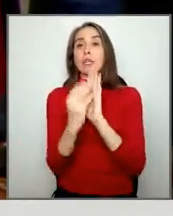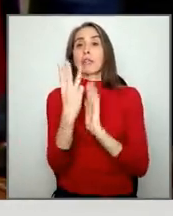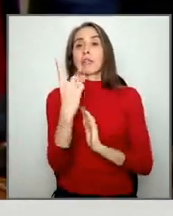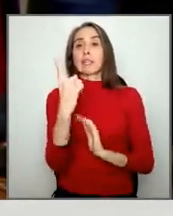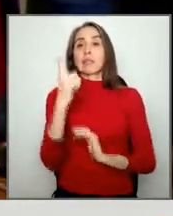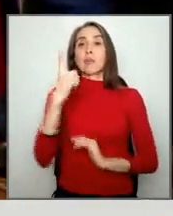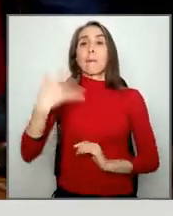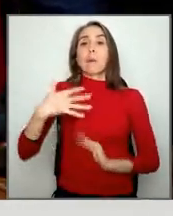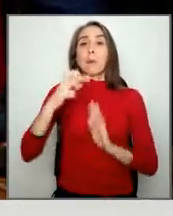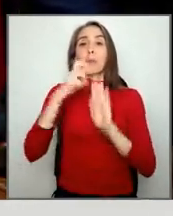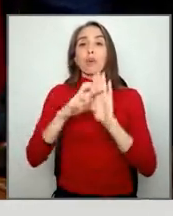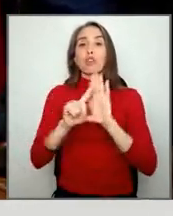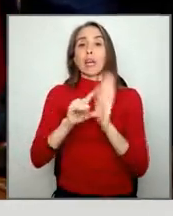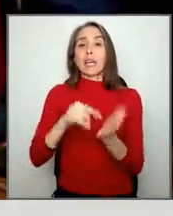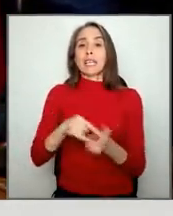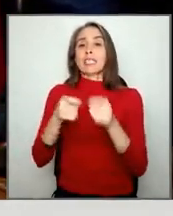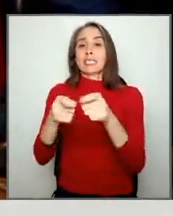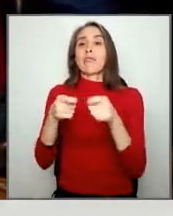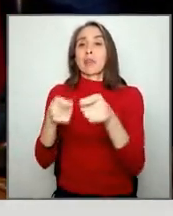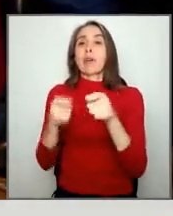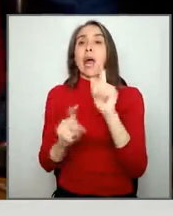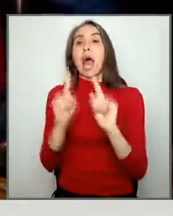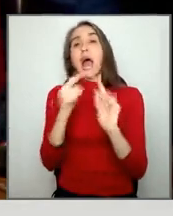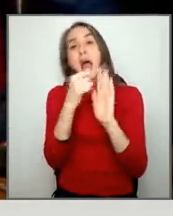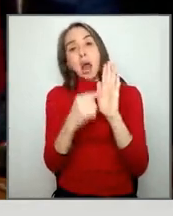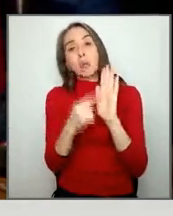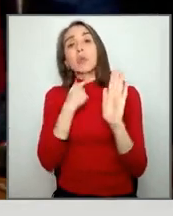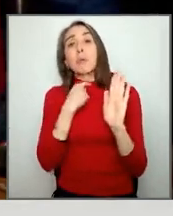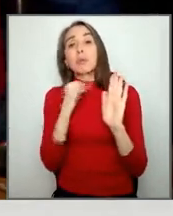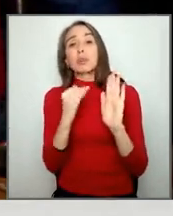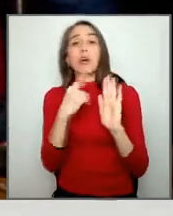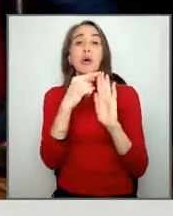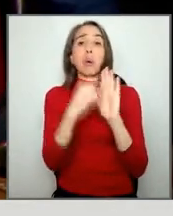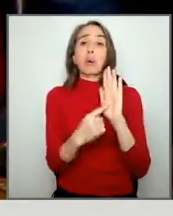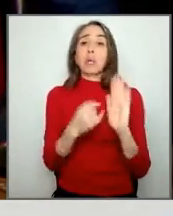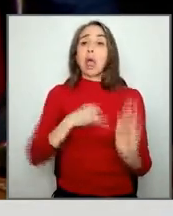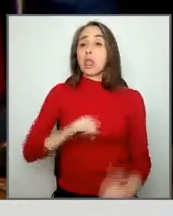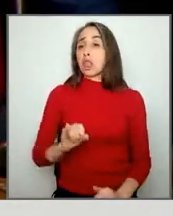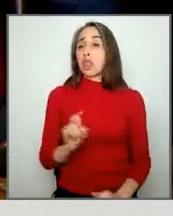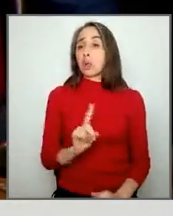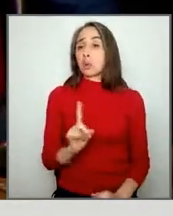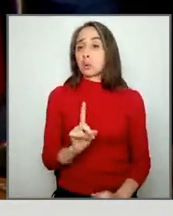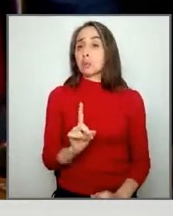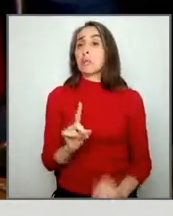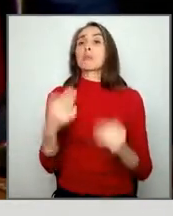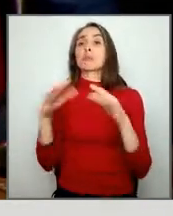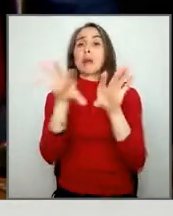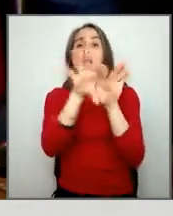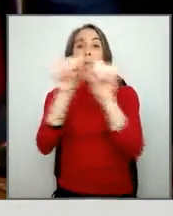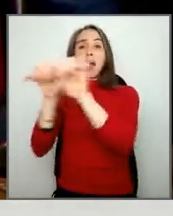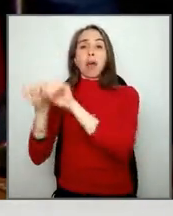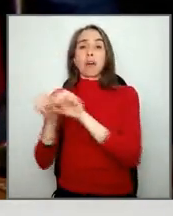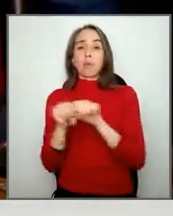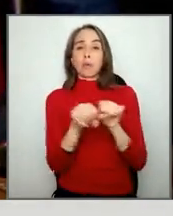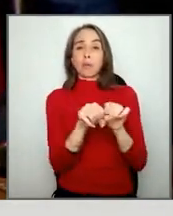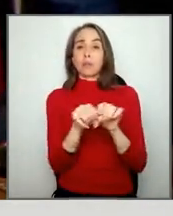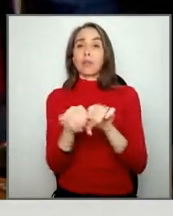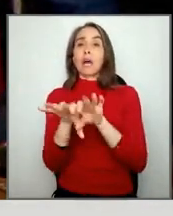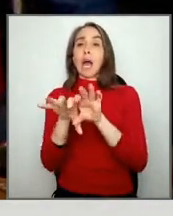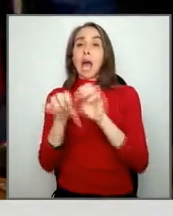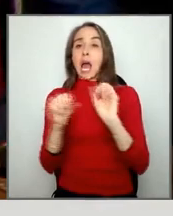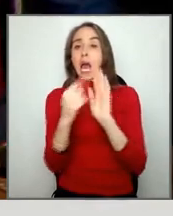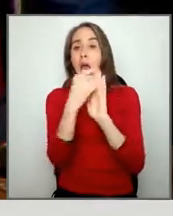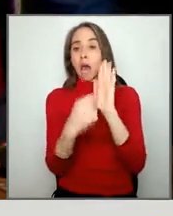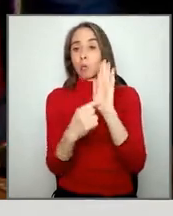ya alguna me gustan hay otras que no me gustan pero se llegó a un cierto acuerdo y los acuerdos se respetan por ahí